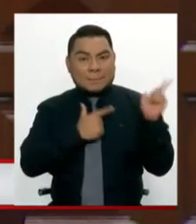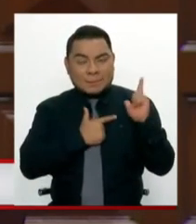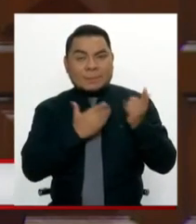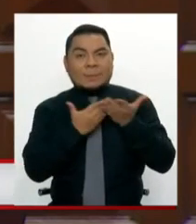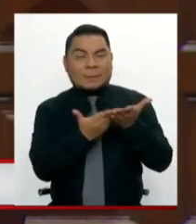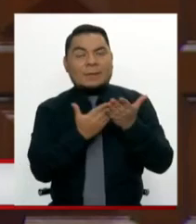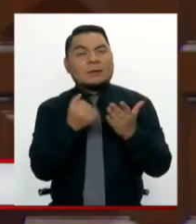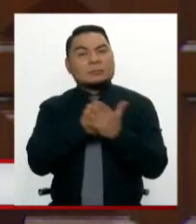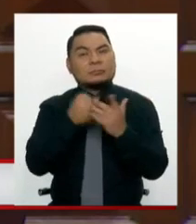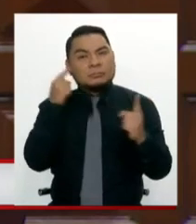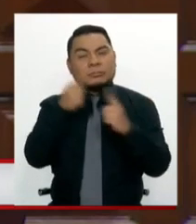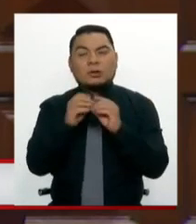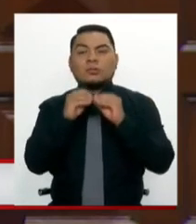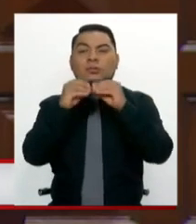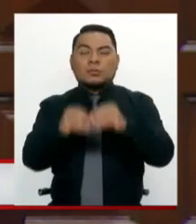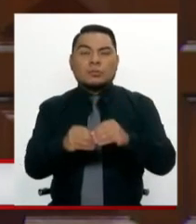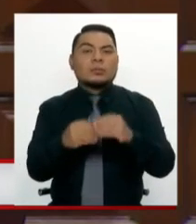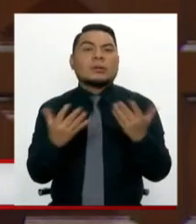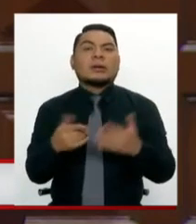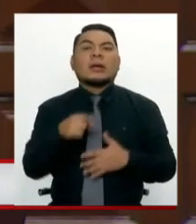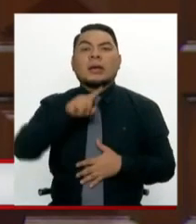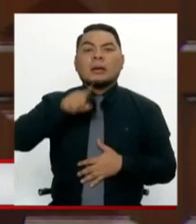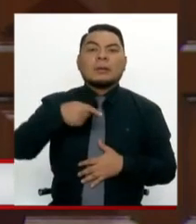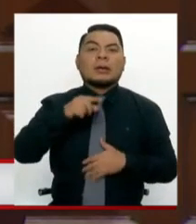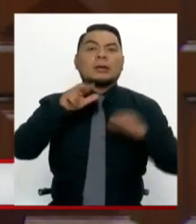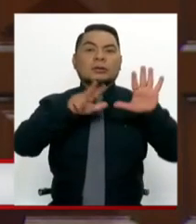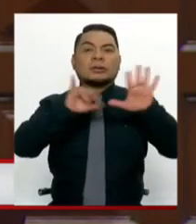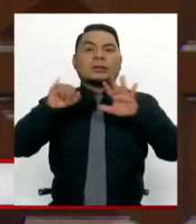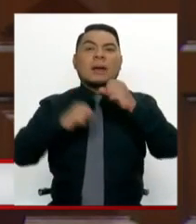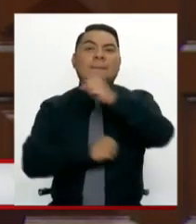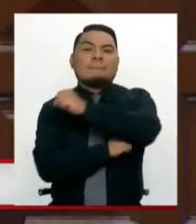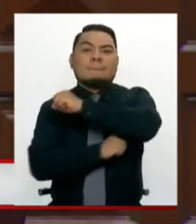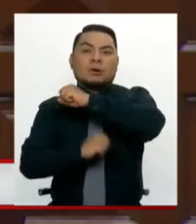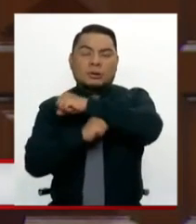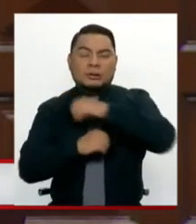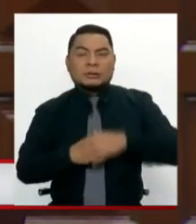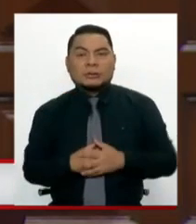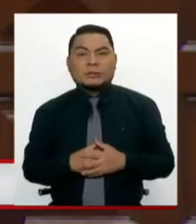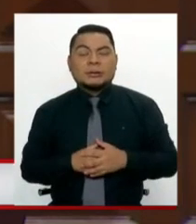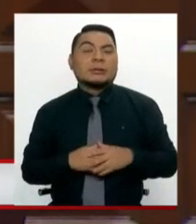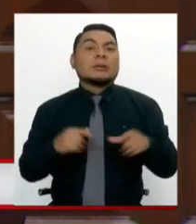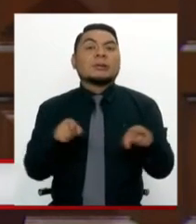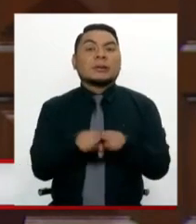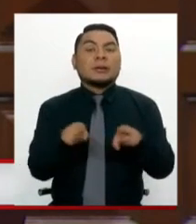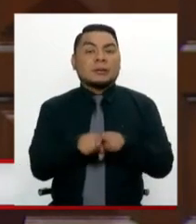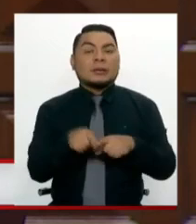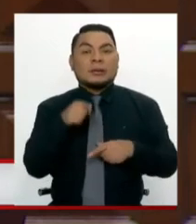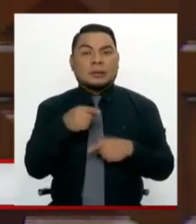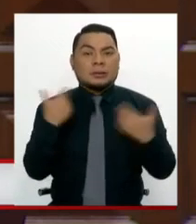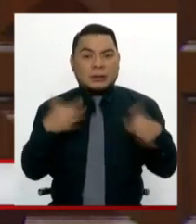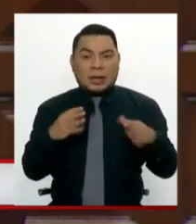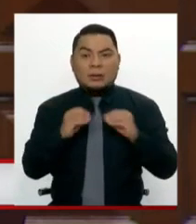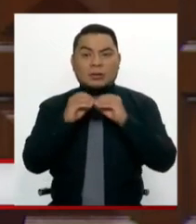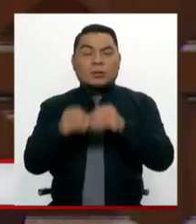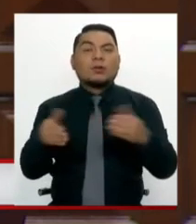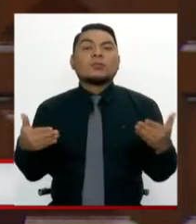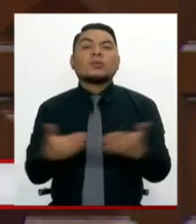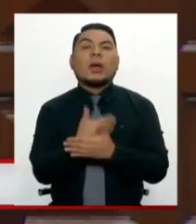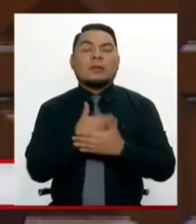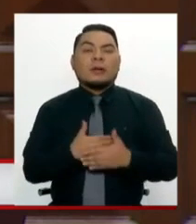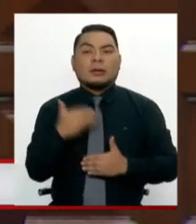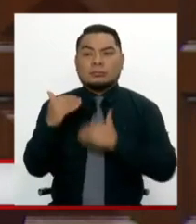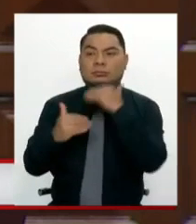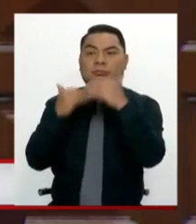en lo que tienen como meta la instalación de 1.086 puentes. Asimismo, hemos establecido la nueva